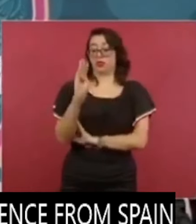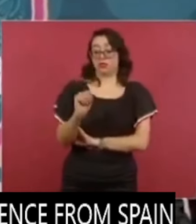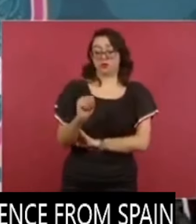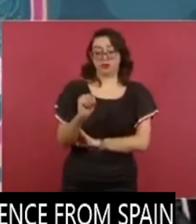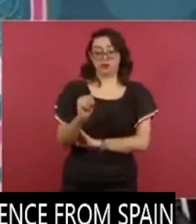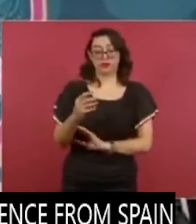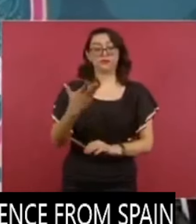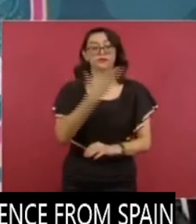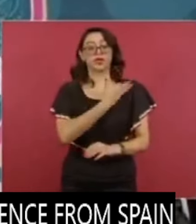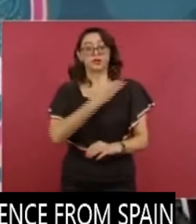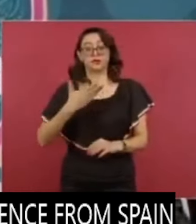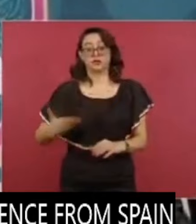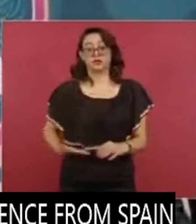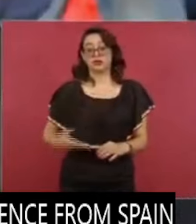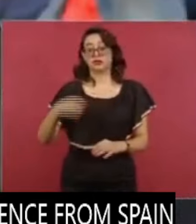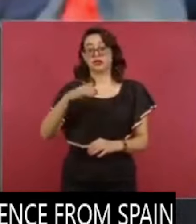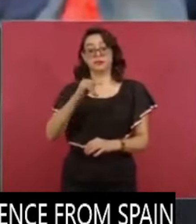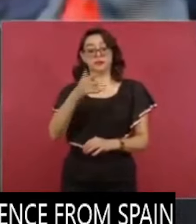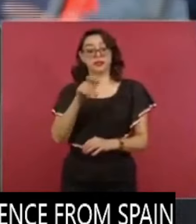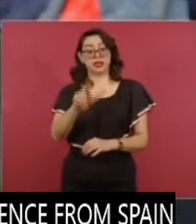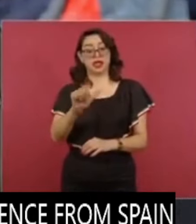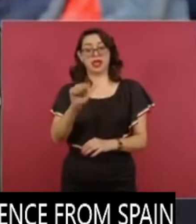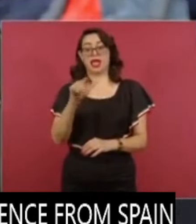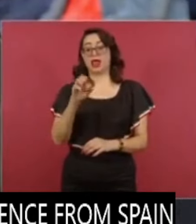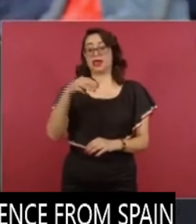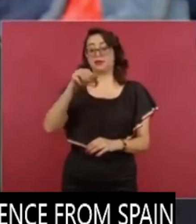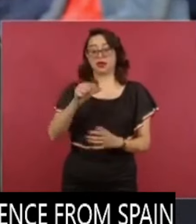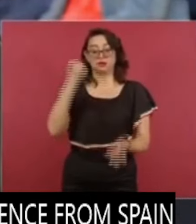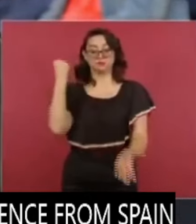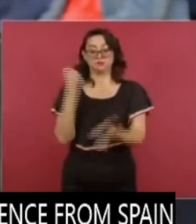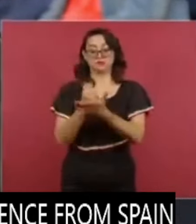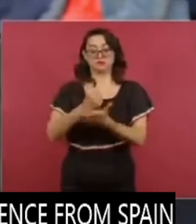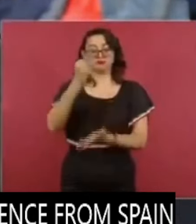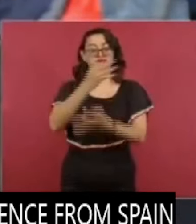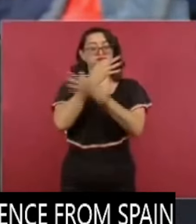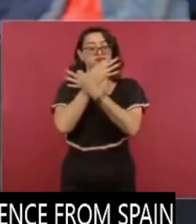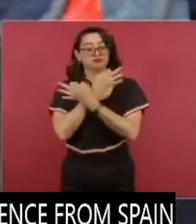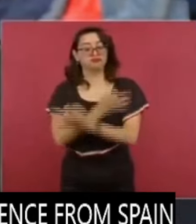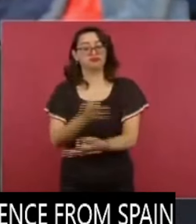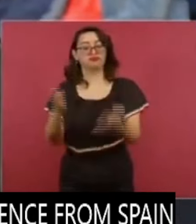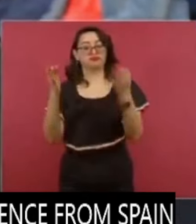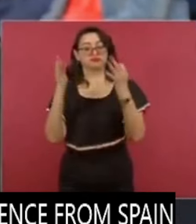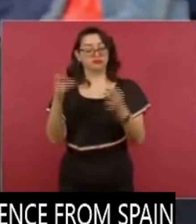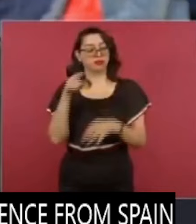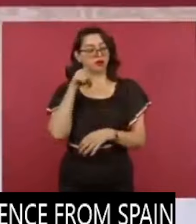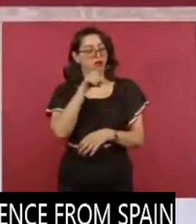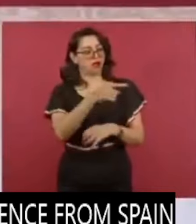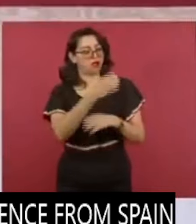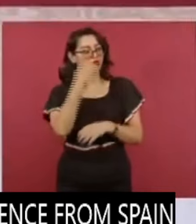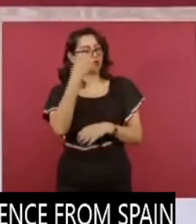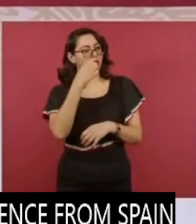Miguel Alemán Valdés expidió el decreto para declarar heroico a este